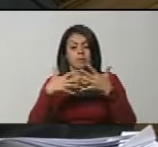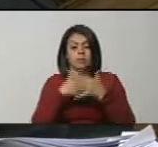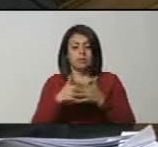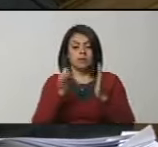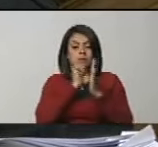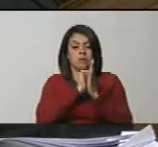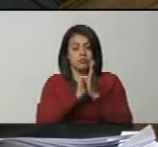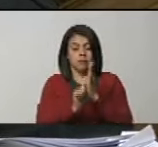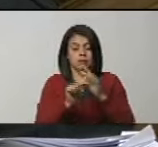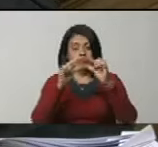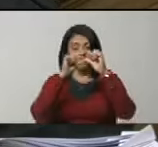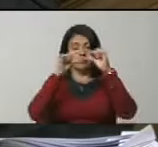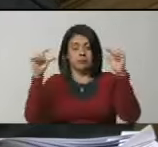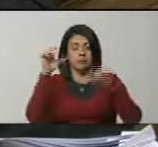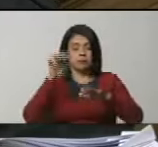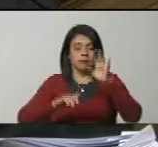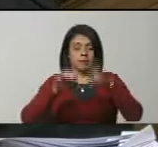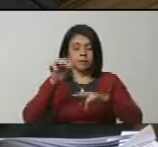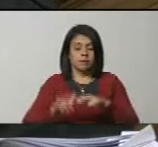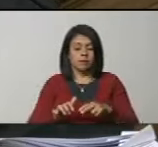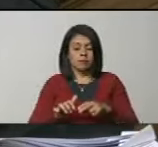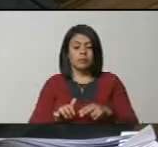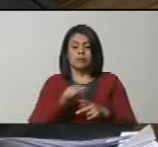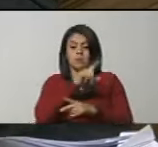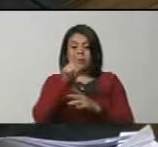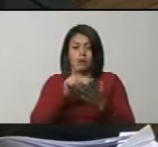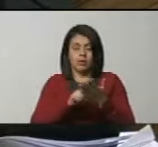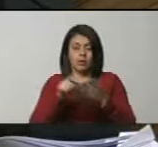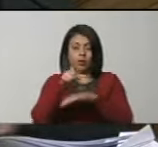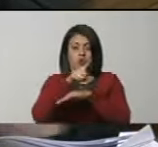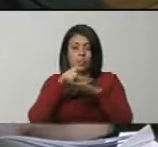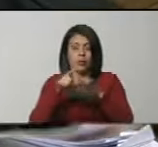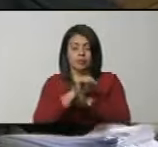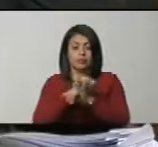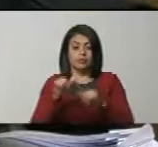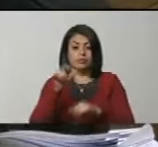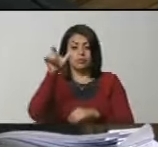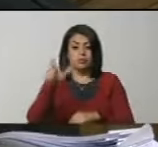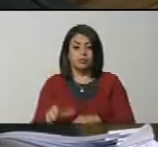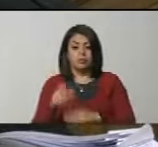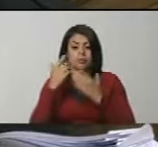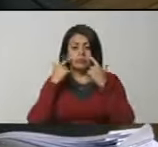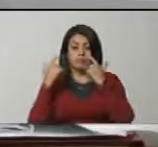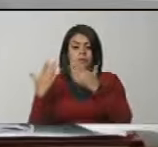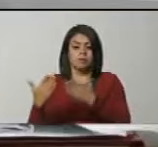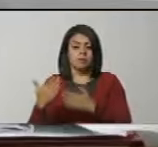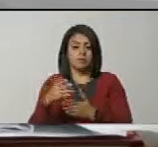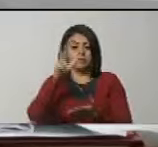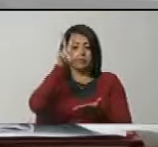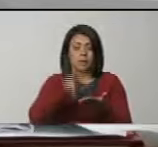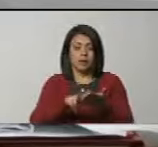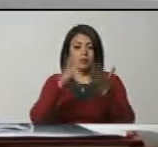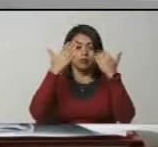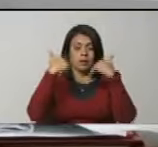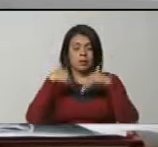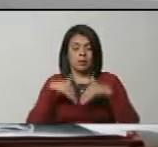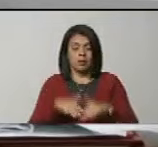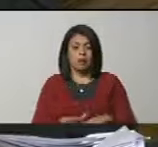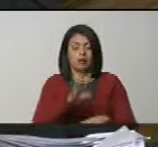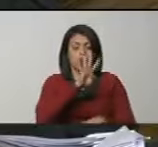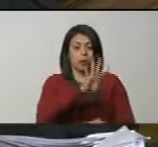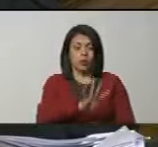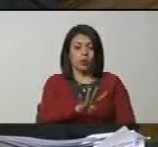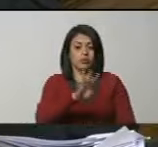términos. Epígrafe, secretaría ejecutiva. Es todo, presidente. En consideración el epígrafe. Aprobado. Siguiente.